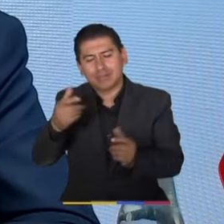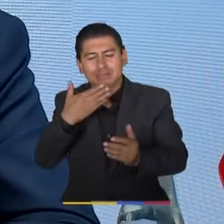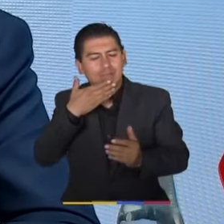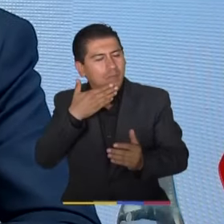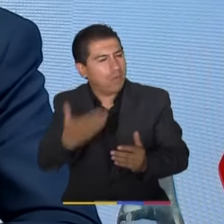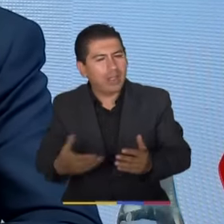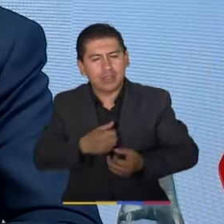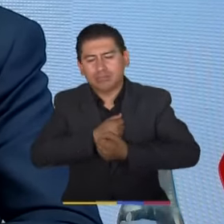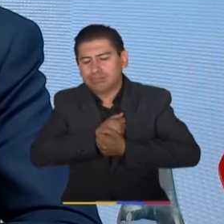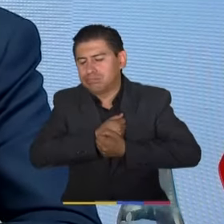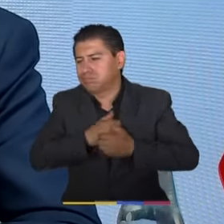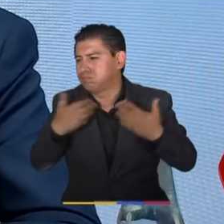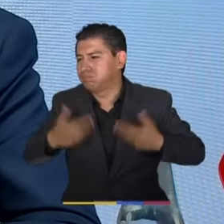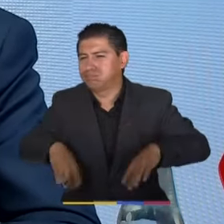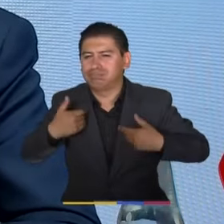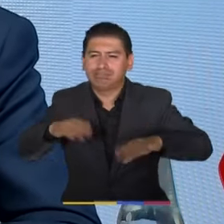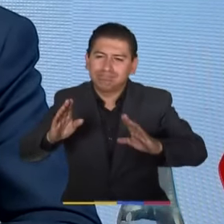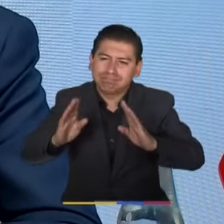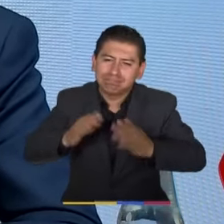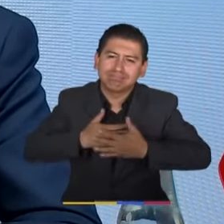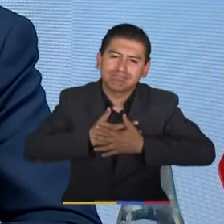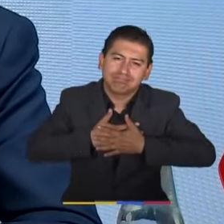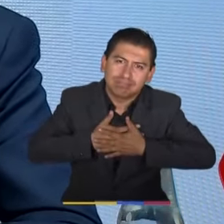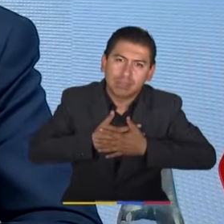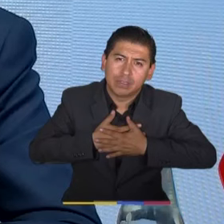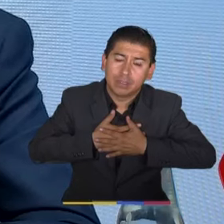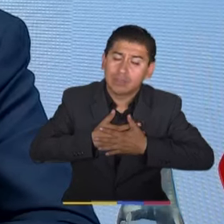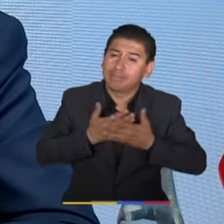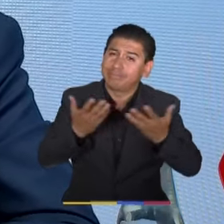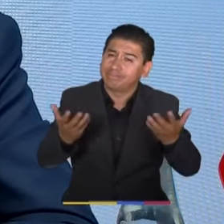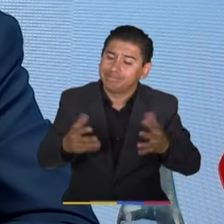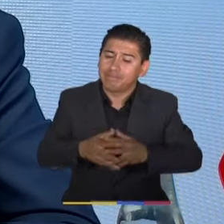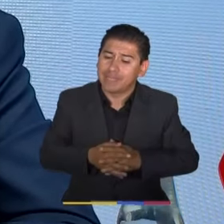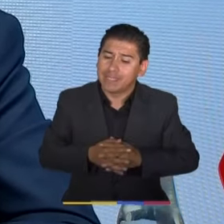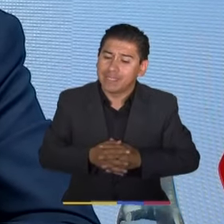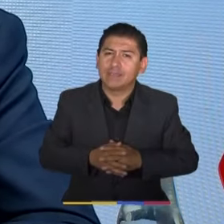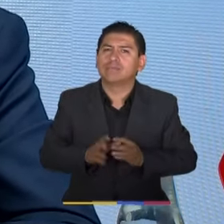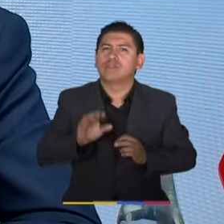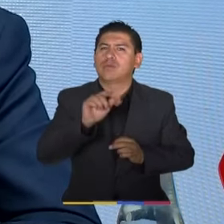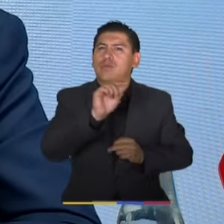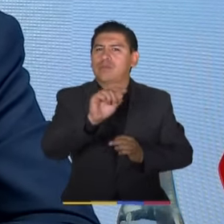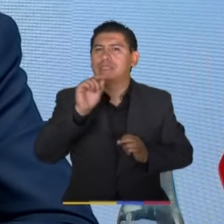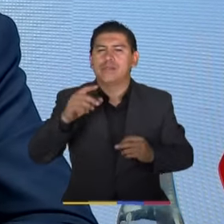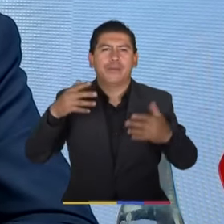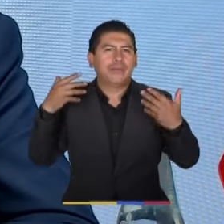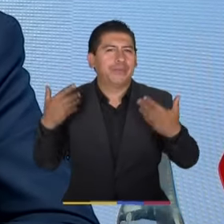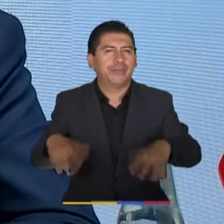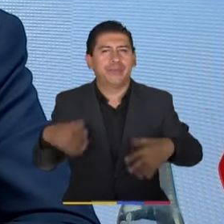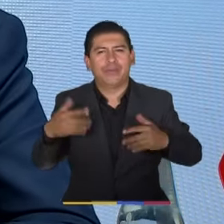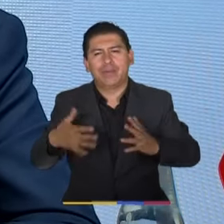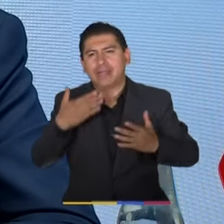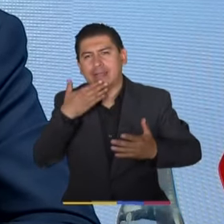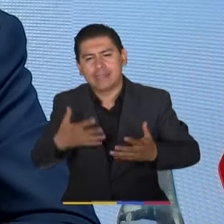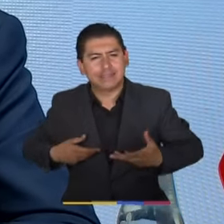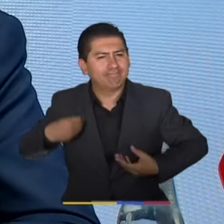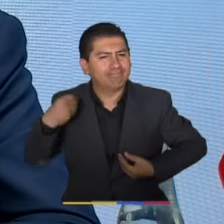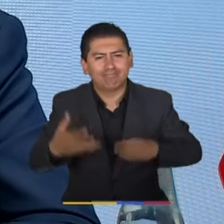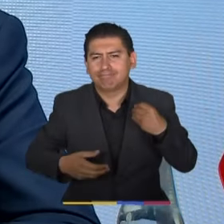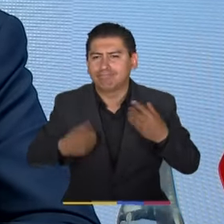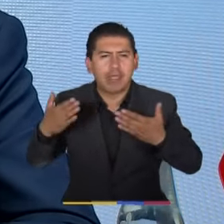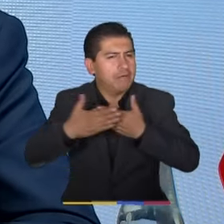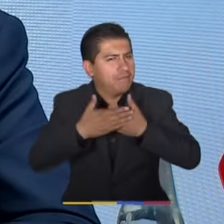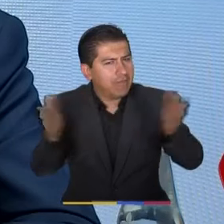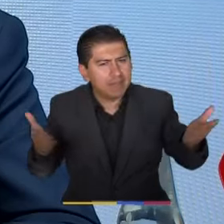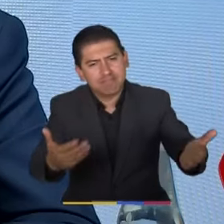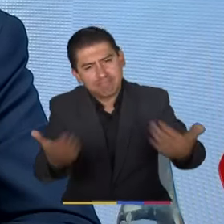cariño con los que nos han recibido y reconocer su dedicación y generosidad por albergar